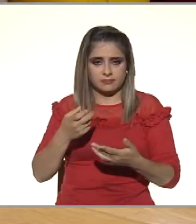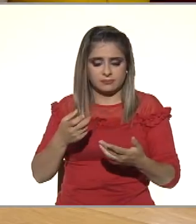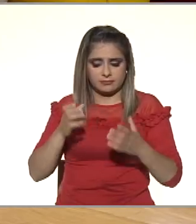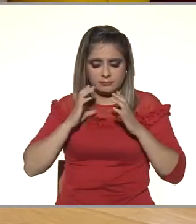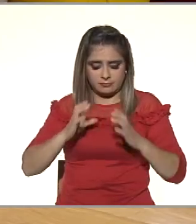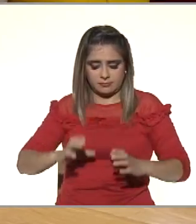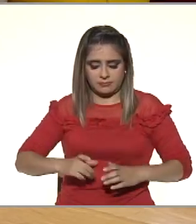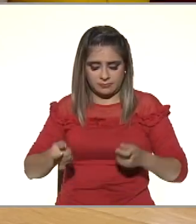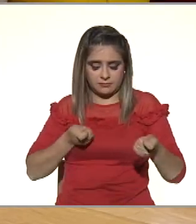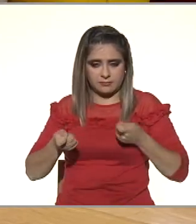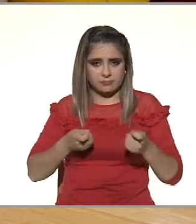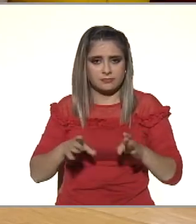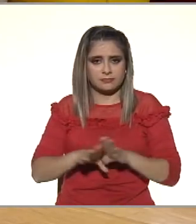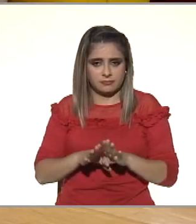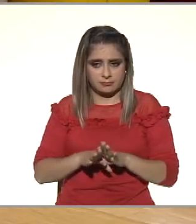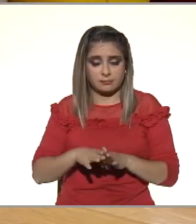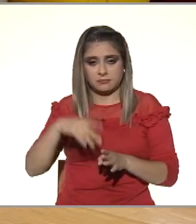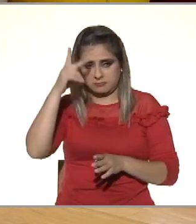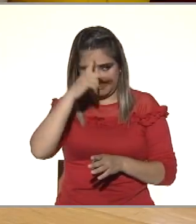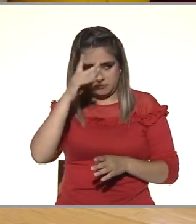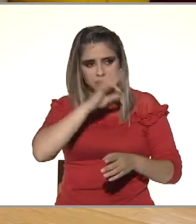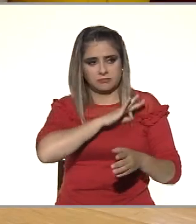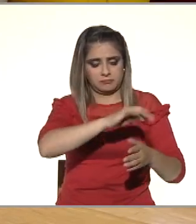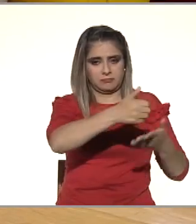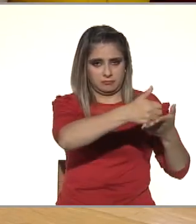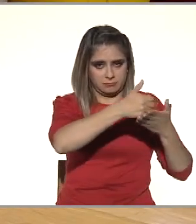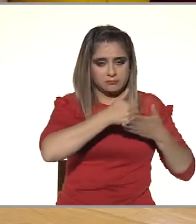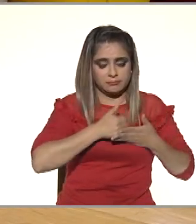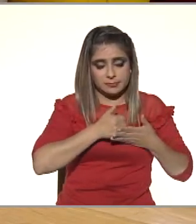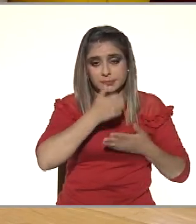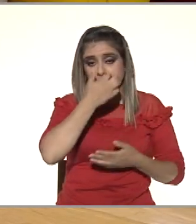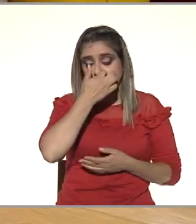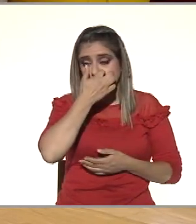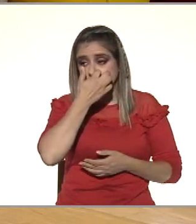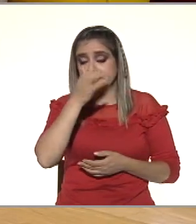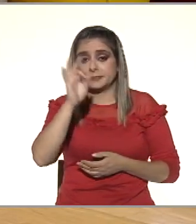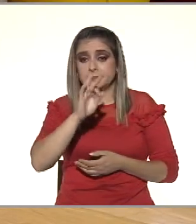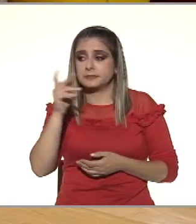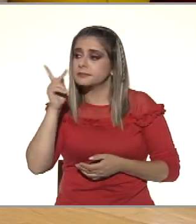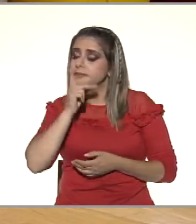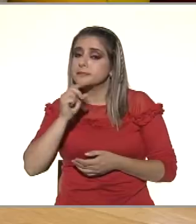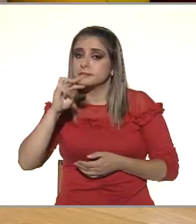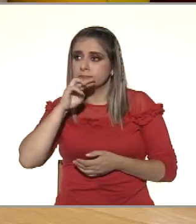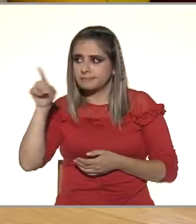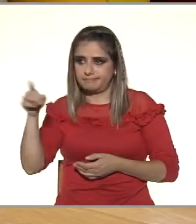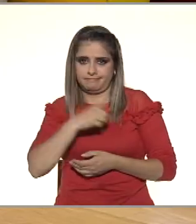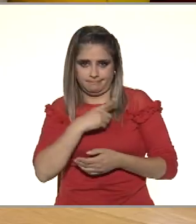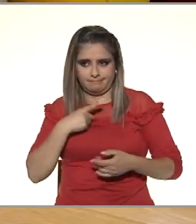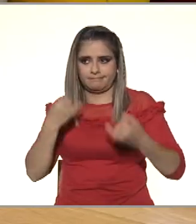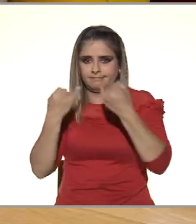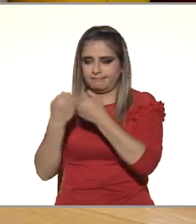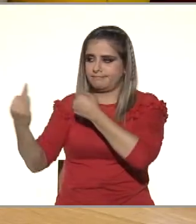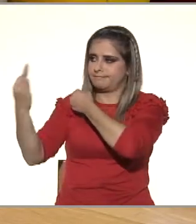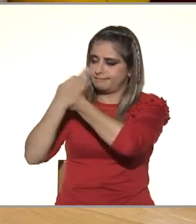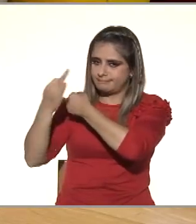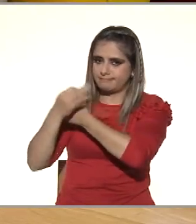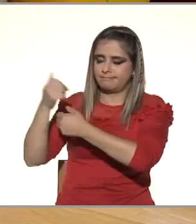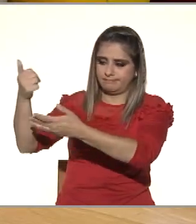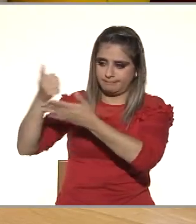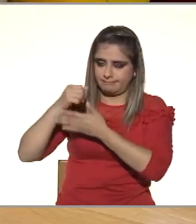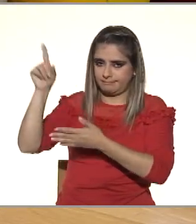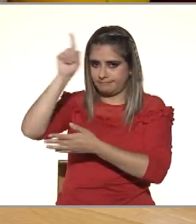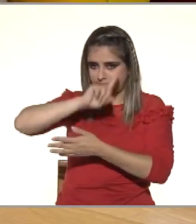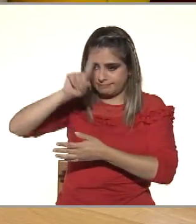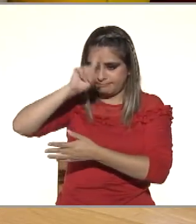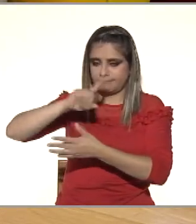opción, no es la única. ¿Sí? Los padres pueden ser estos personas que deberían de ser estos protectores, estos que pueden ayudar